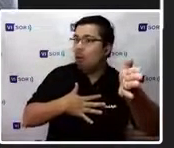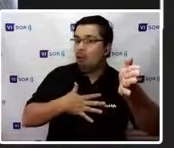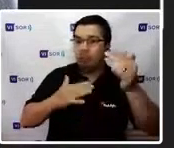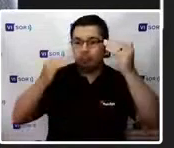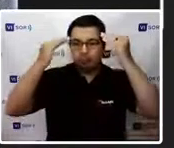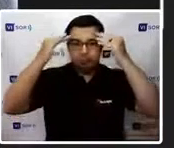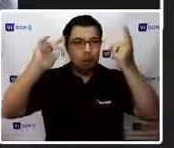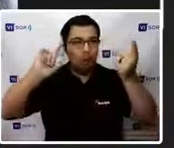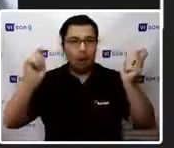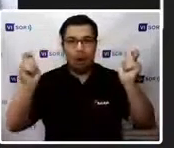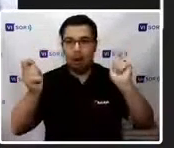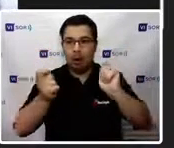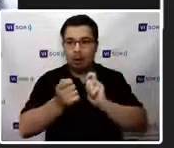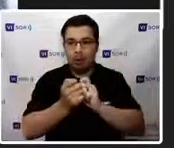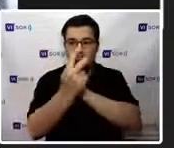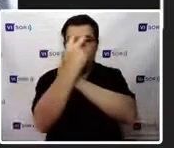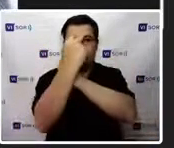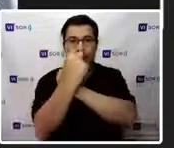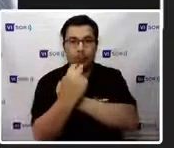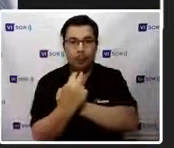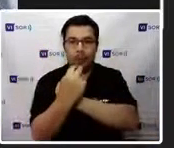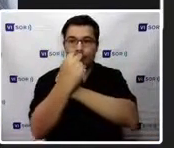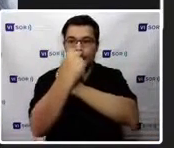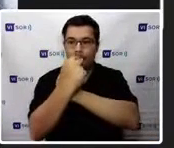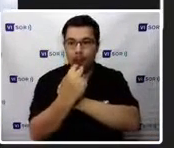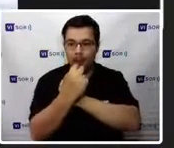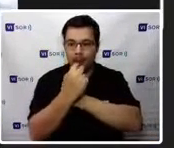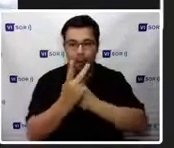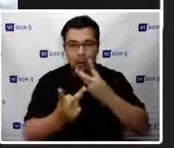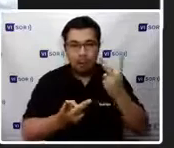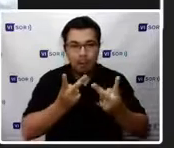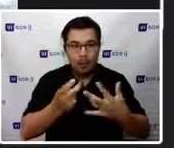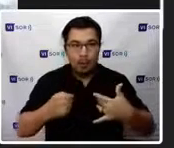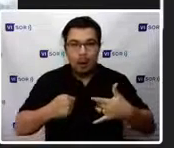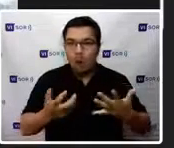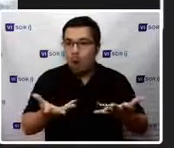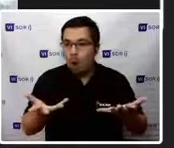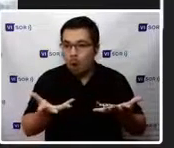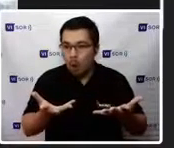verse a sí mismo y también de ver cómo ellos van aportando a su propio equipo.